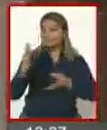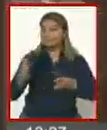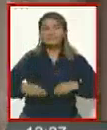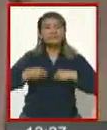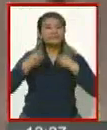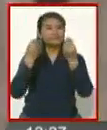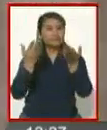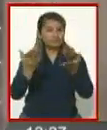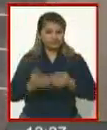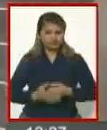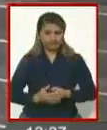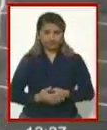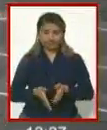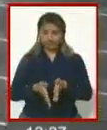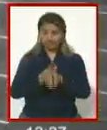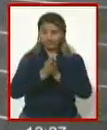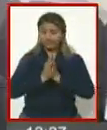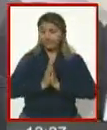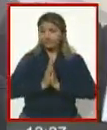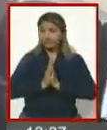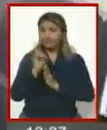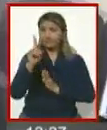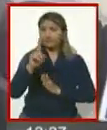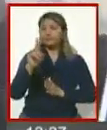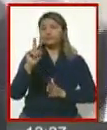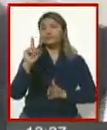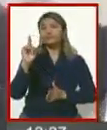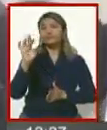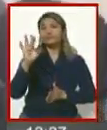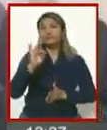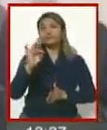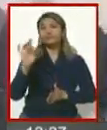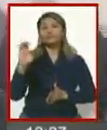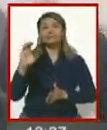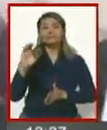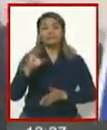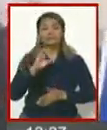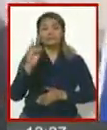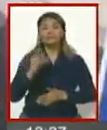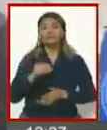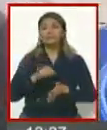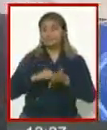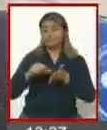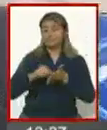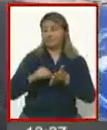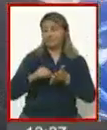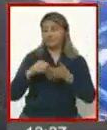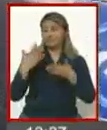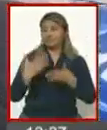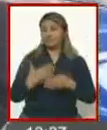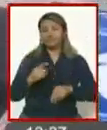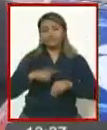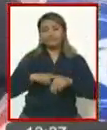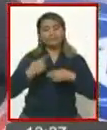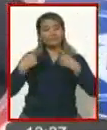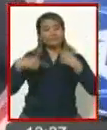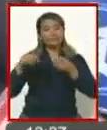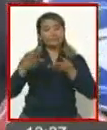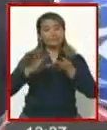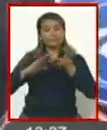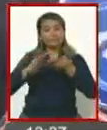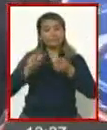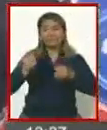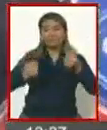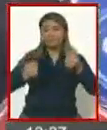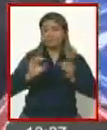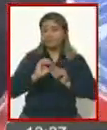fueron entregados. Nos pidió 1.700 bolivianos y me dijo, sale tanto, me dijo como uno a veces no tiene tiempo para sacar su licencia.